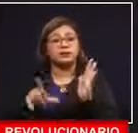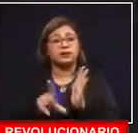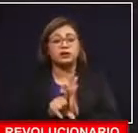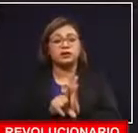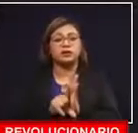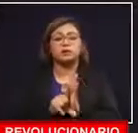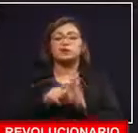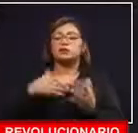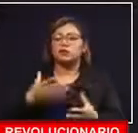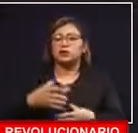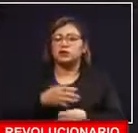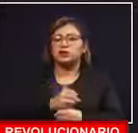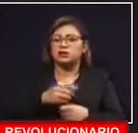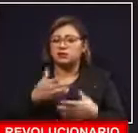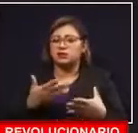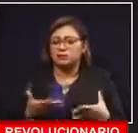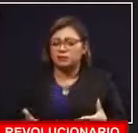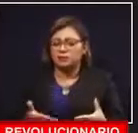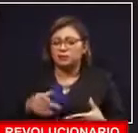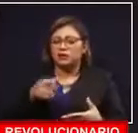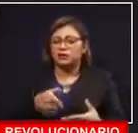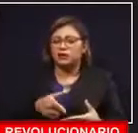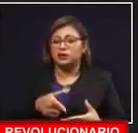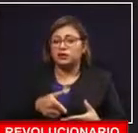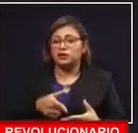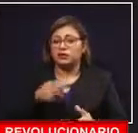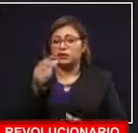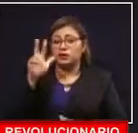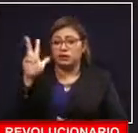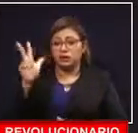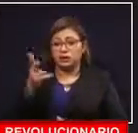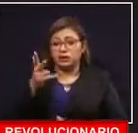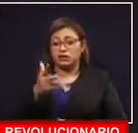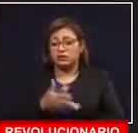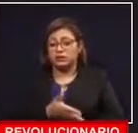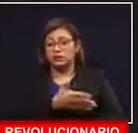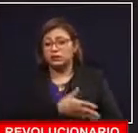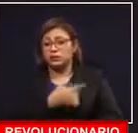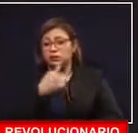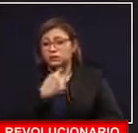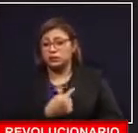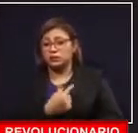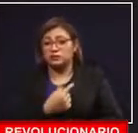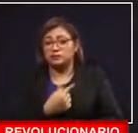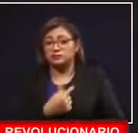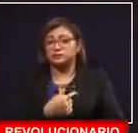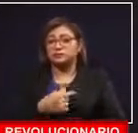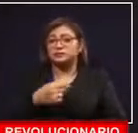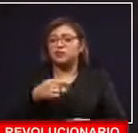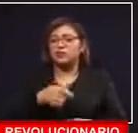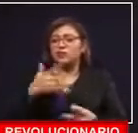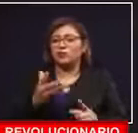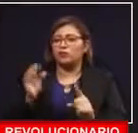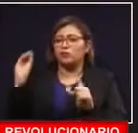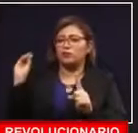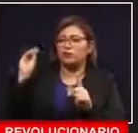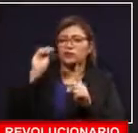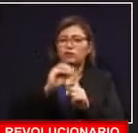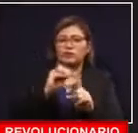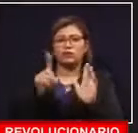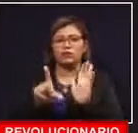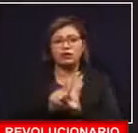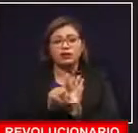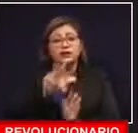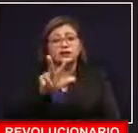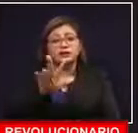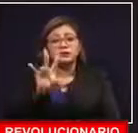antes mencionada y se enmarca dentro del objetivo señalado en la Ley 37 de 2009, que descentraliza la